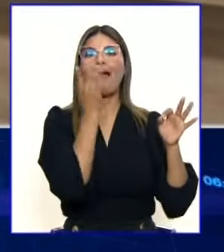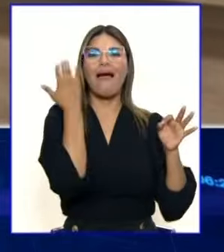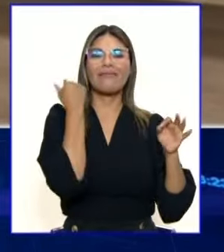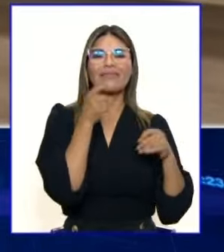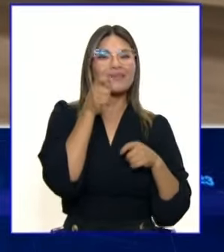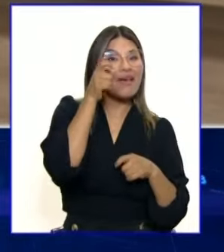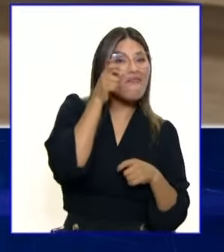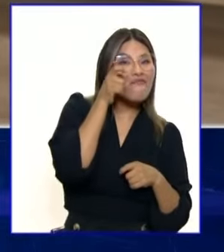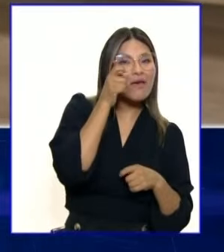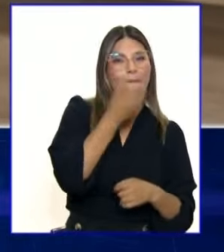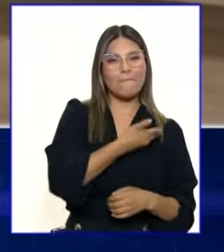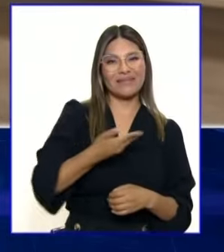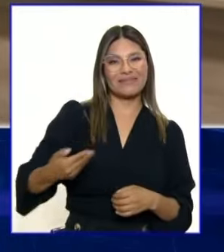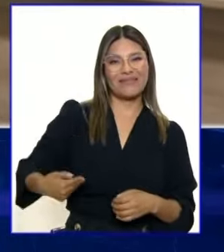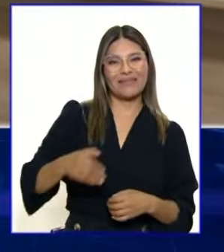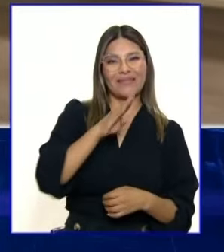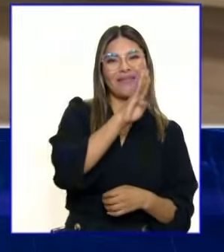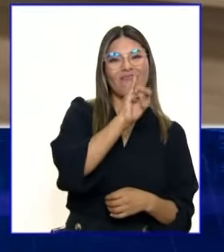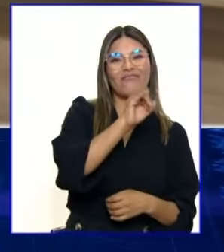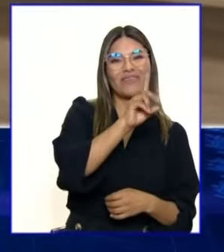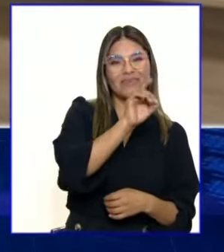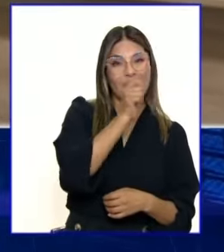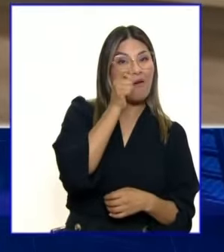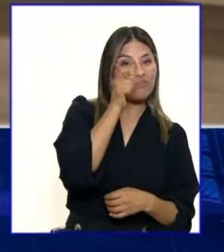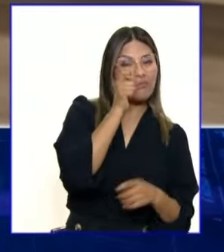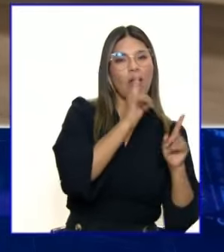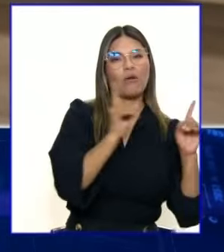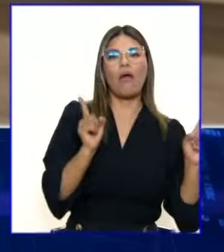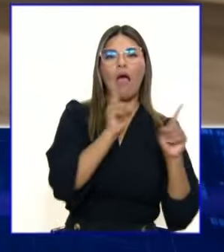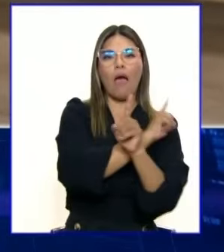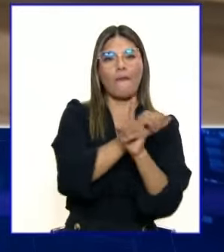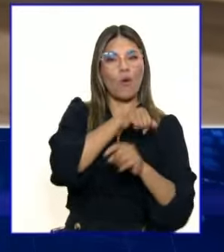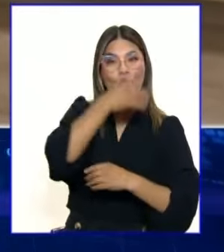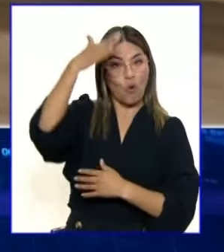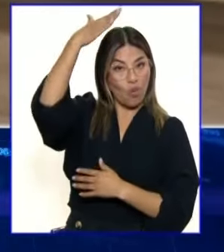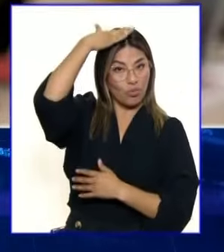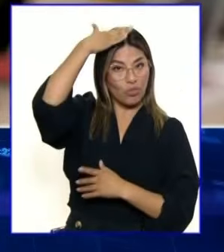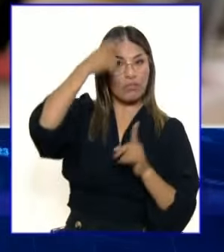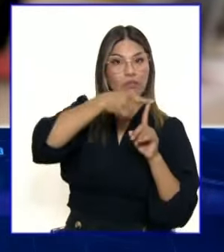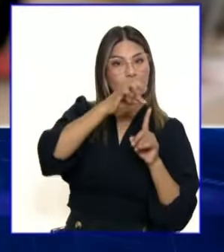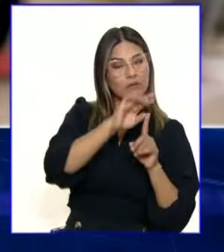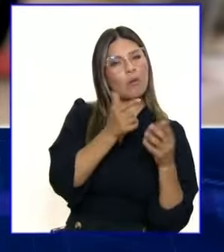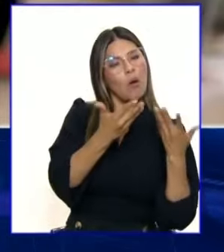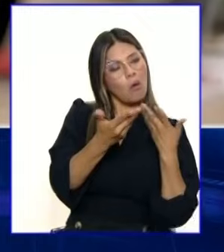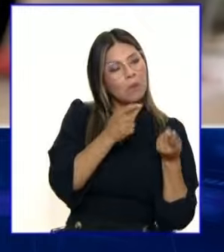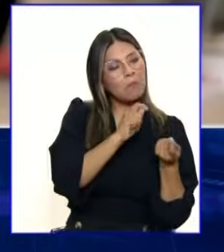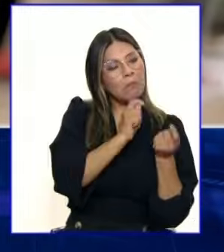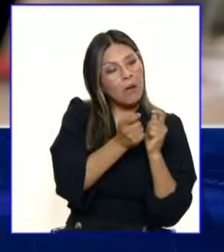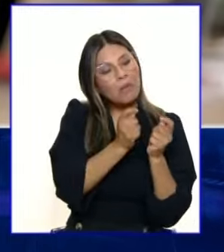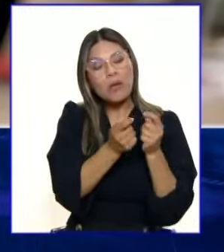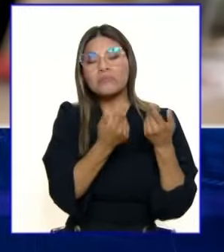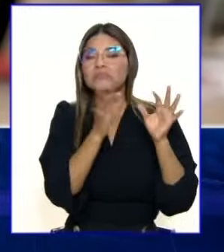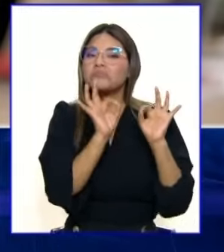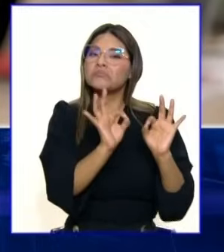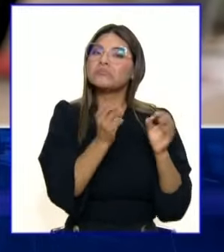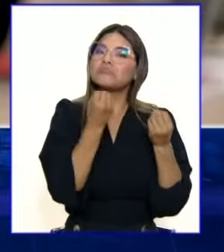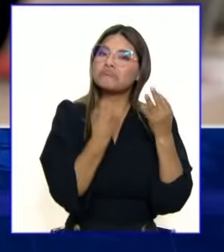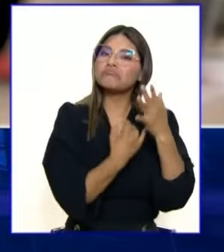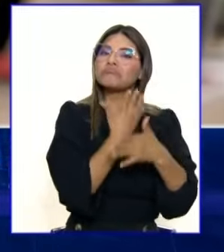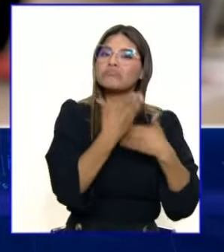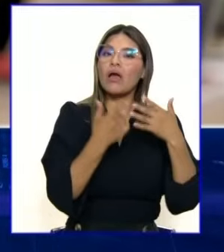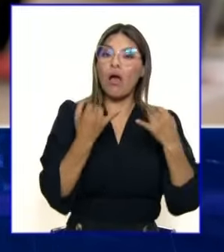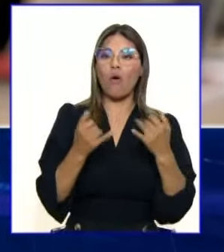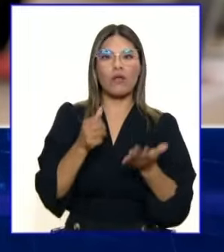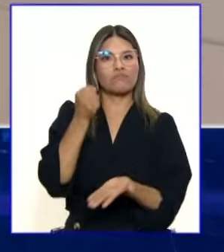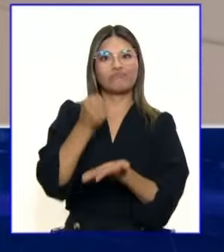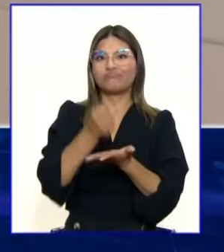la New Green Deal, ¿no? La agenda verde. Pero considero que la sostenibilidad va calando mucho